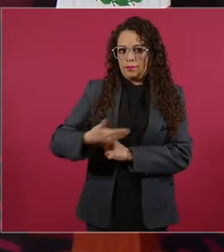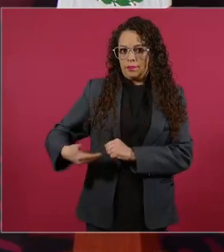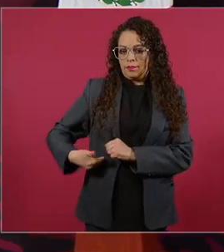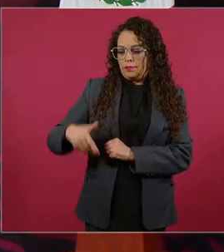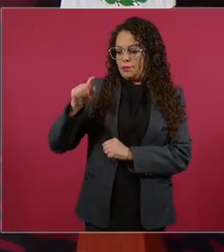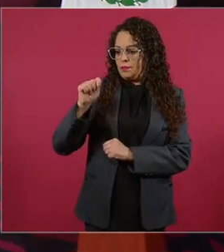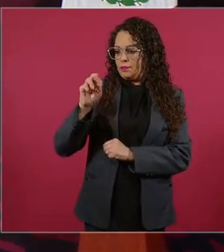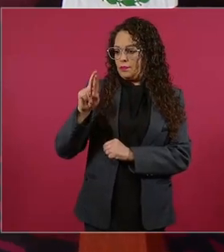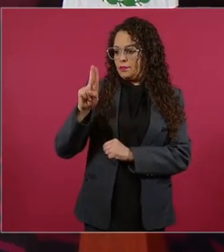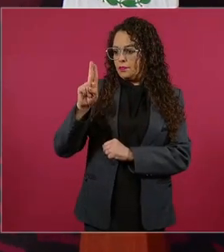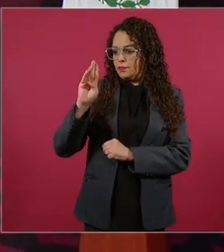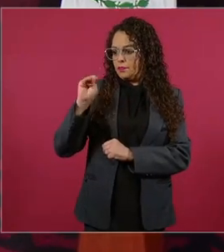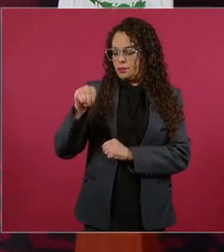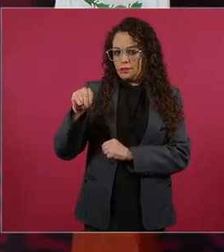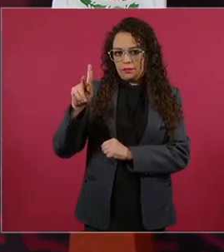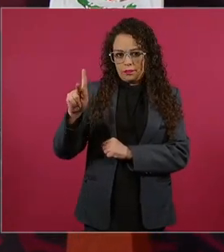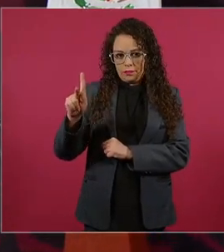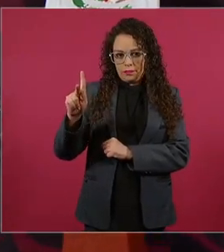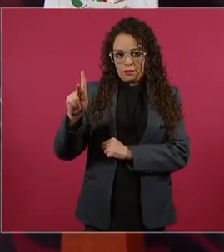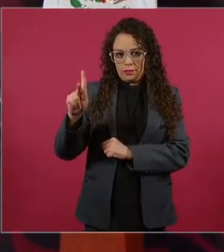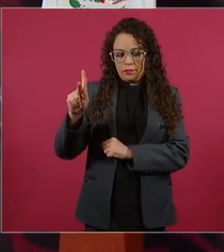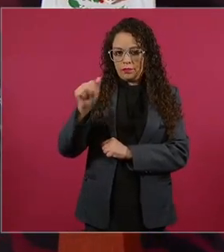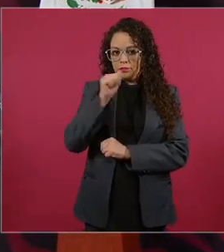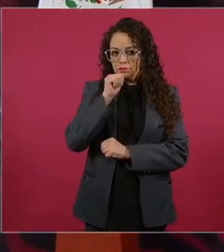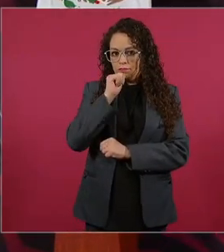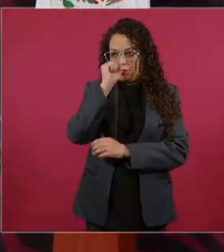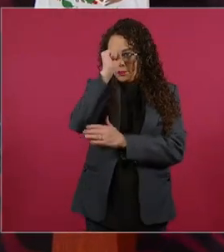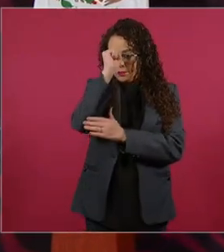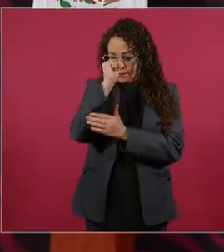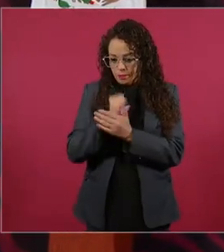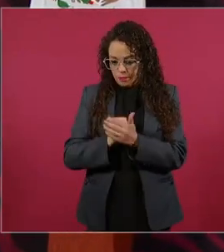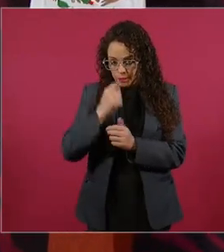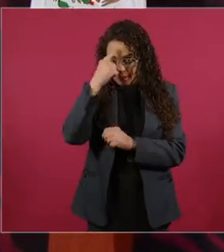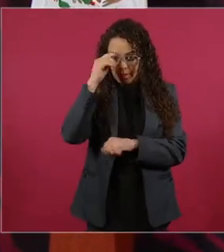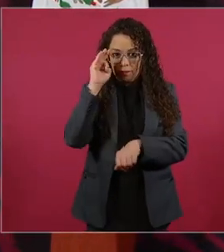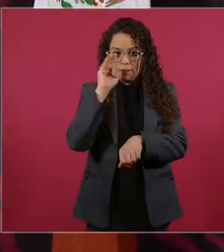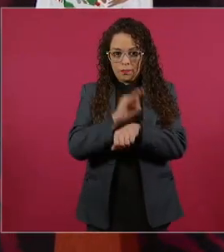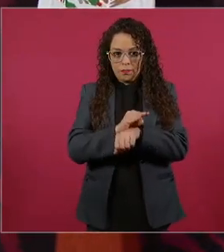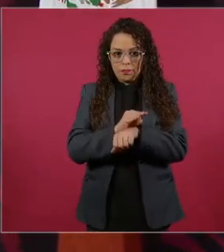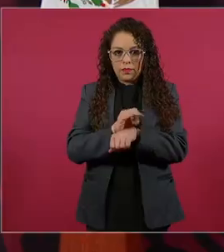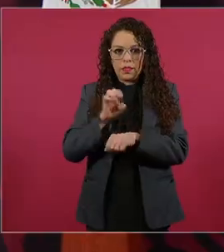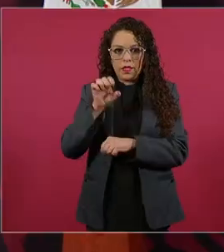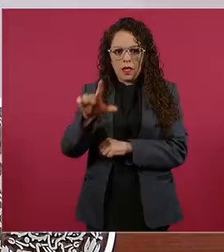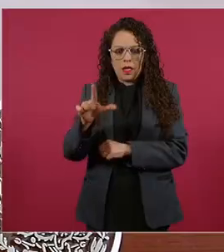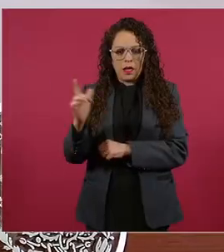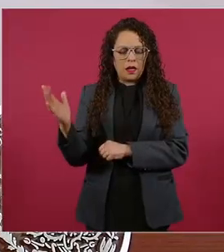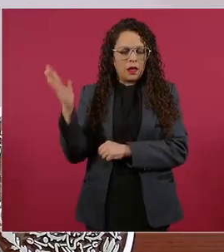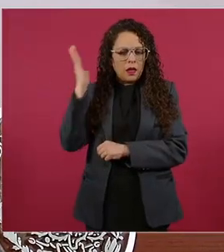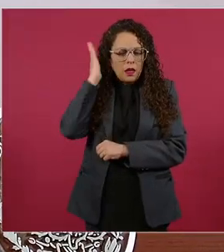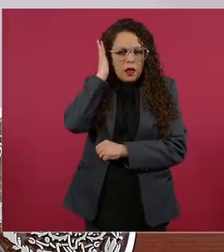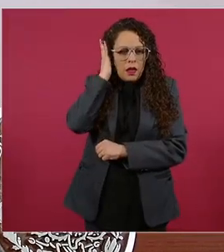antes de ir al suelo, se tocó la oreja.